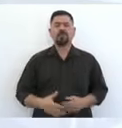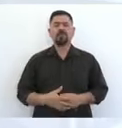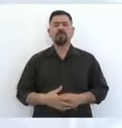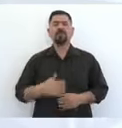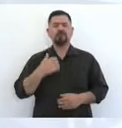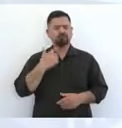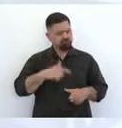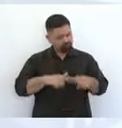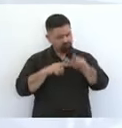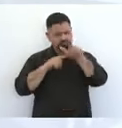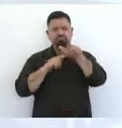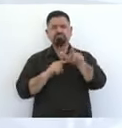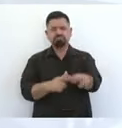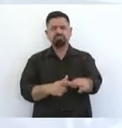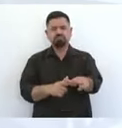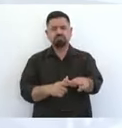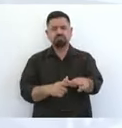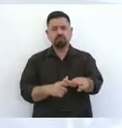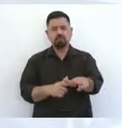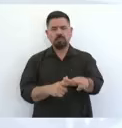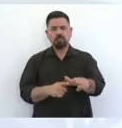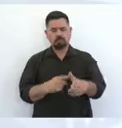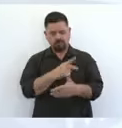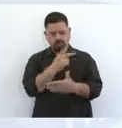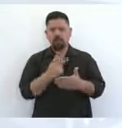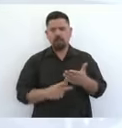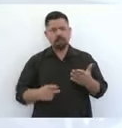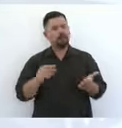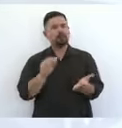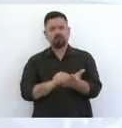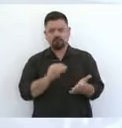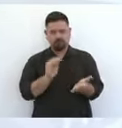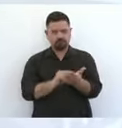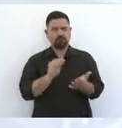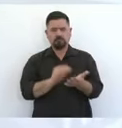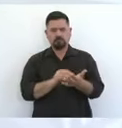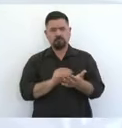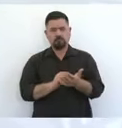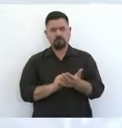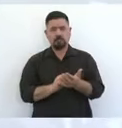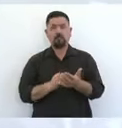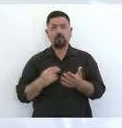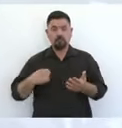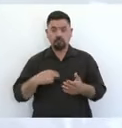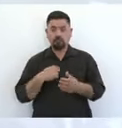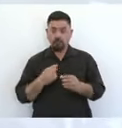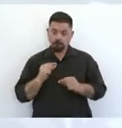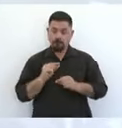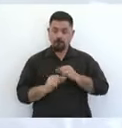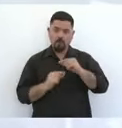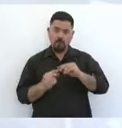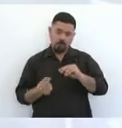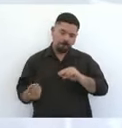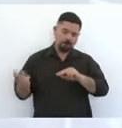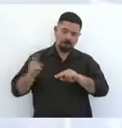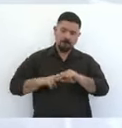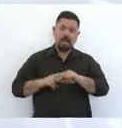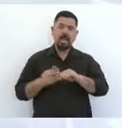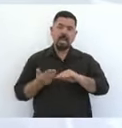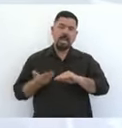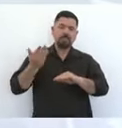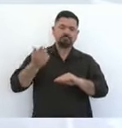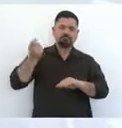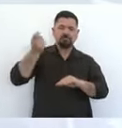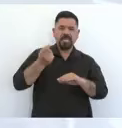a continuar con este programa. Y va a ir aumentando la pensión.